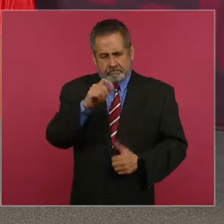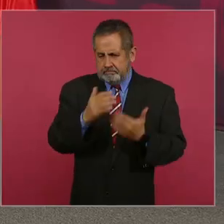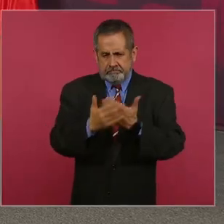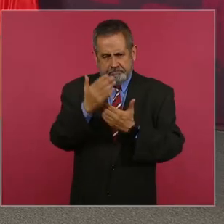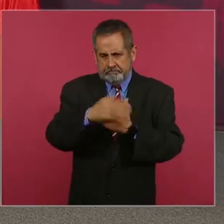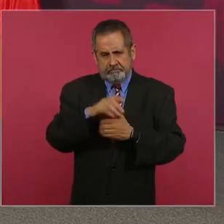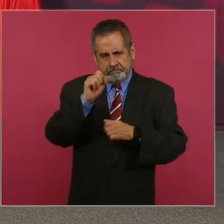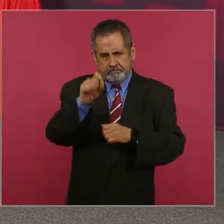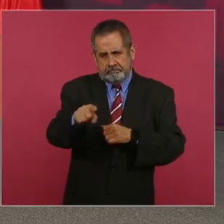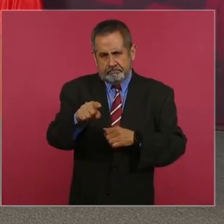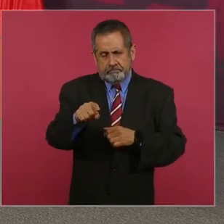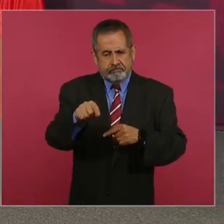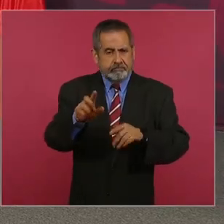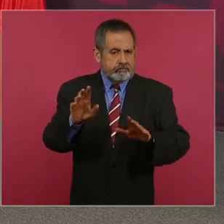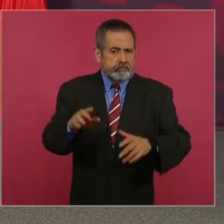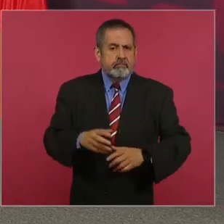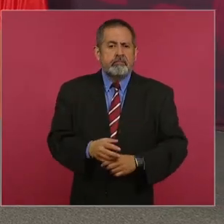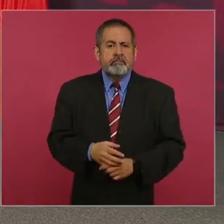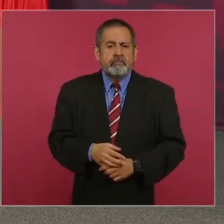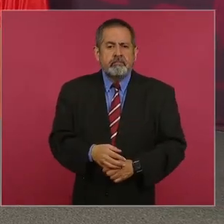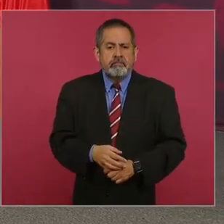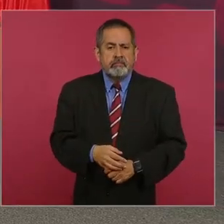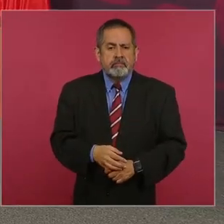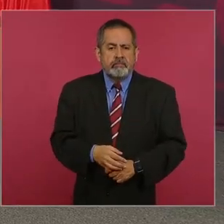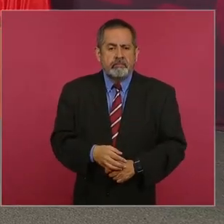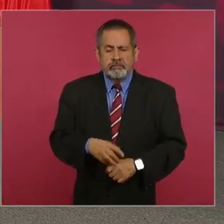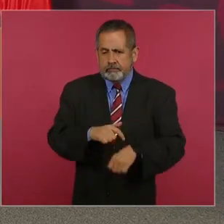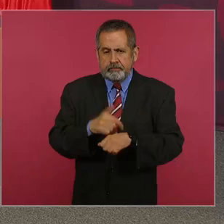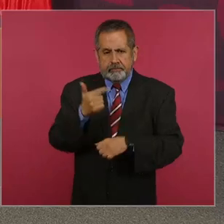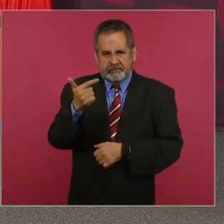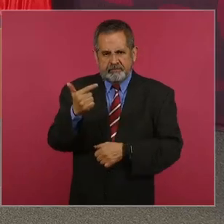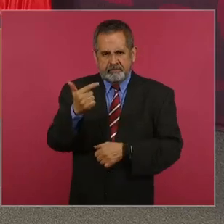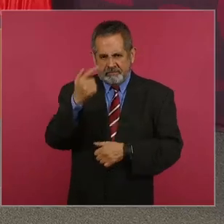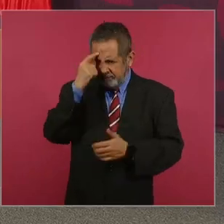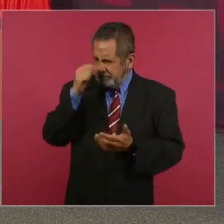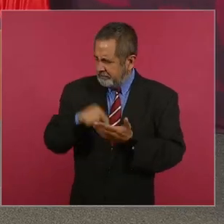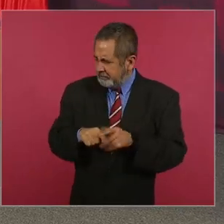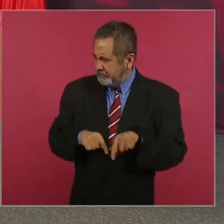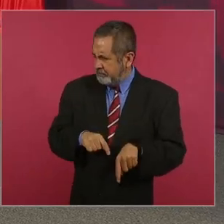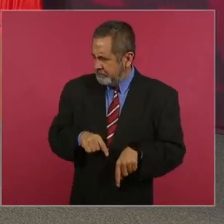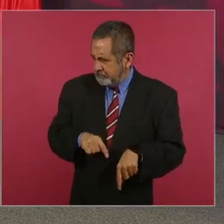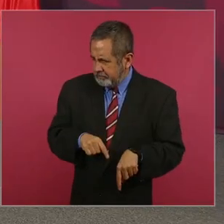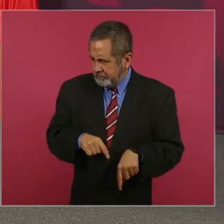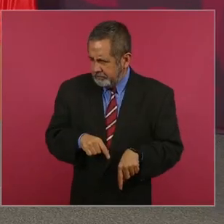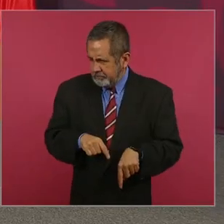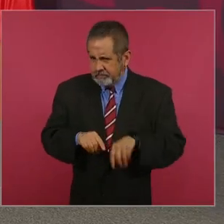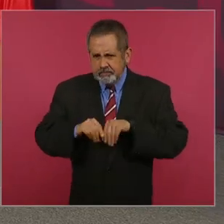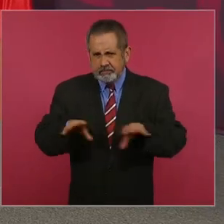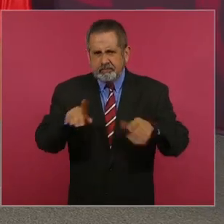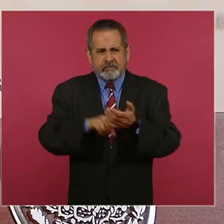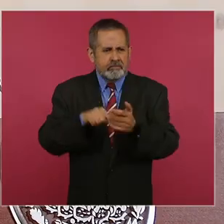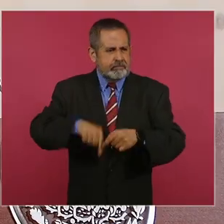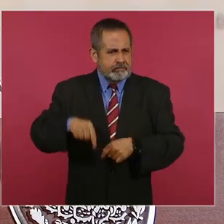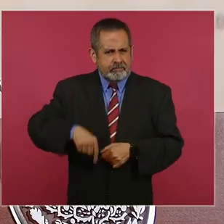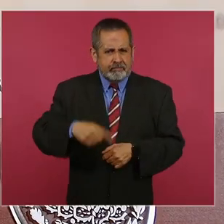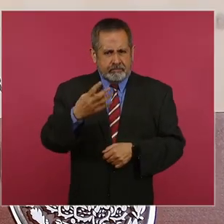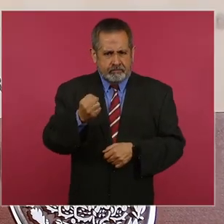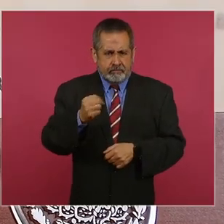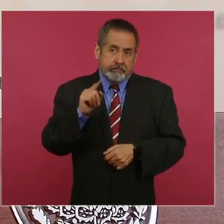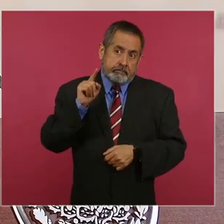de aquí a las siete y acá creo que va a transmitirse a las nueve sí